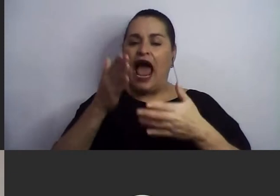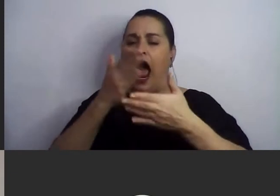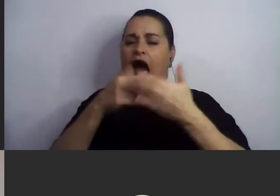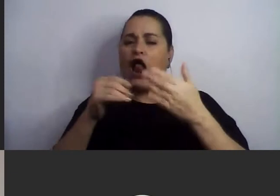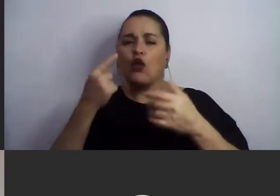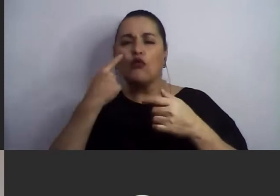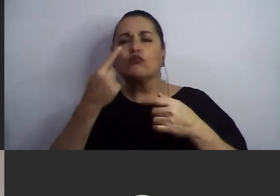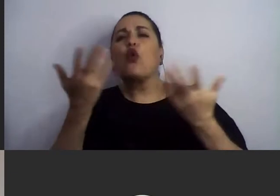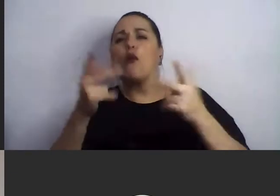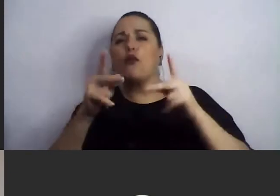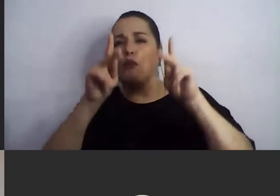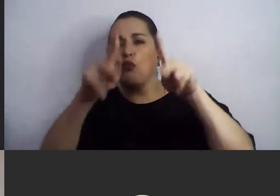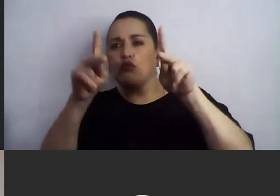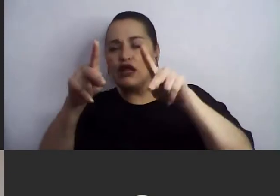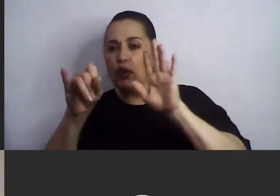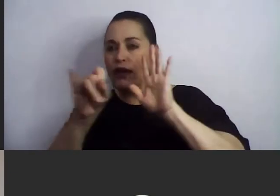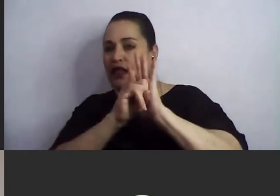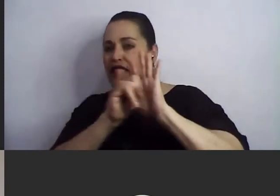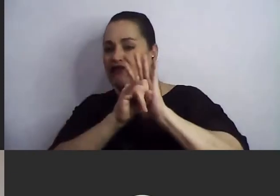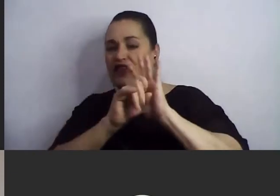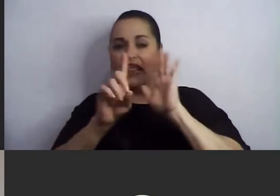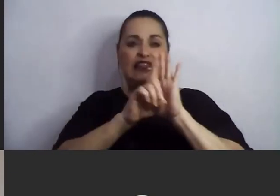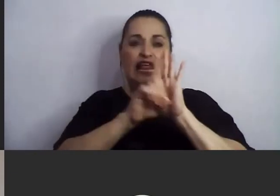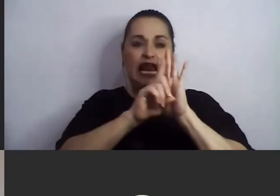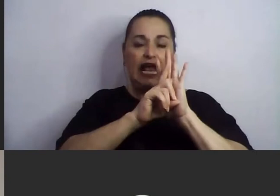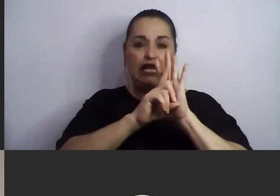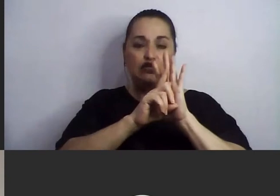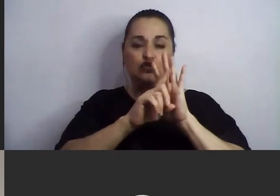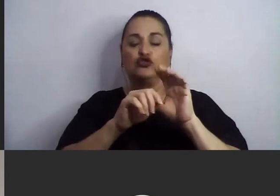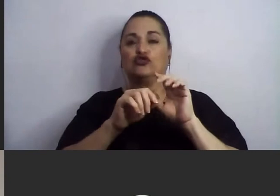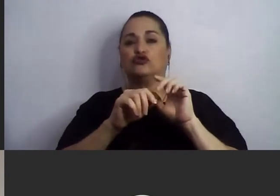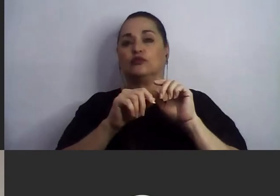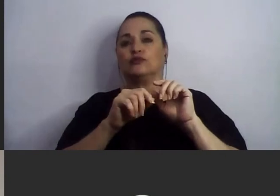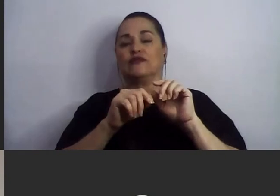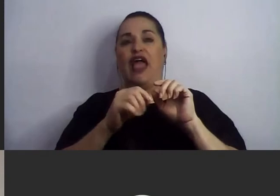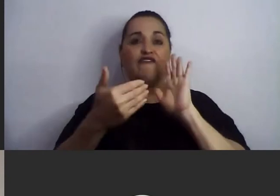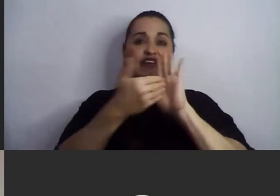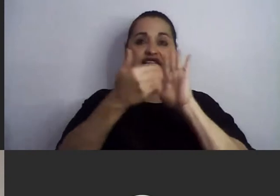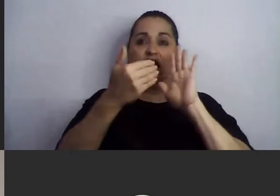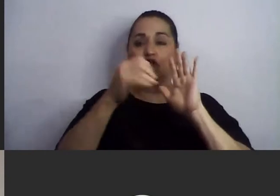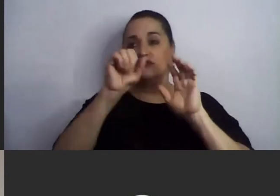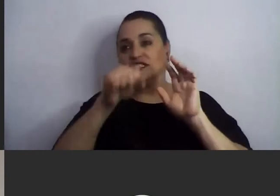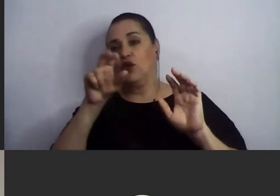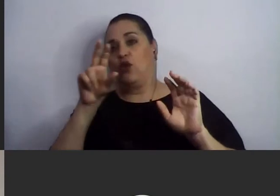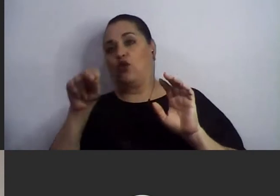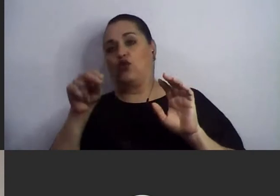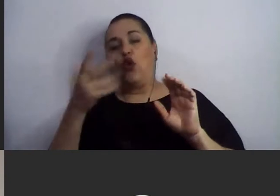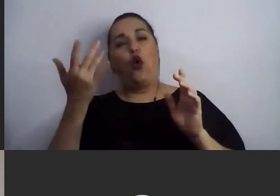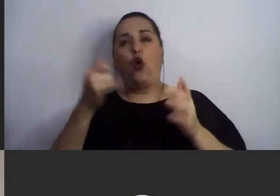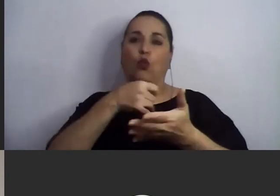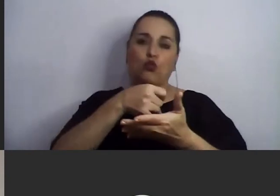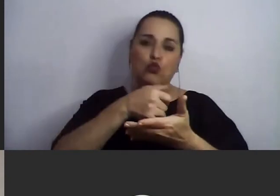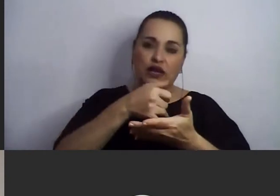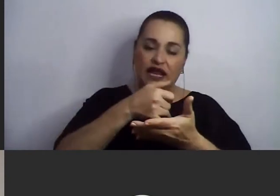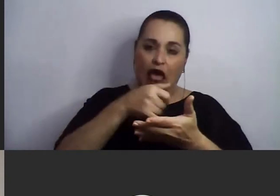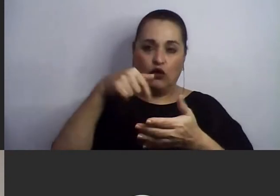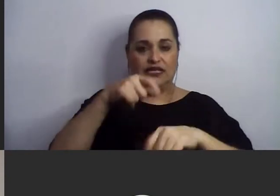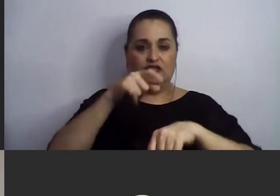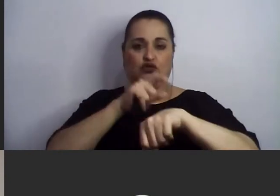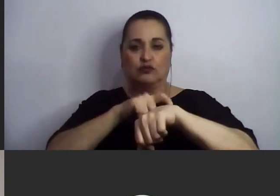costavicense identifica que sus derechos se están viendo o no afectados o vulnerados en estos